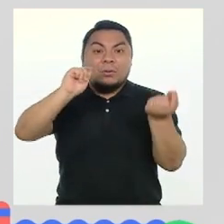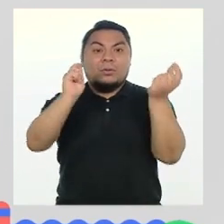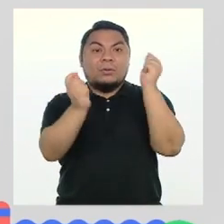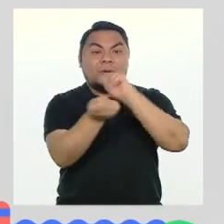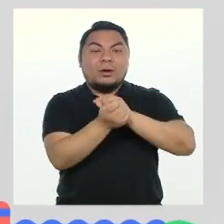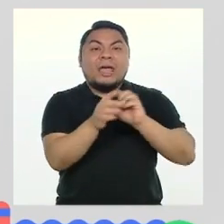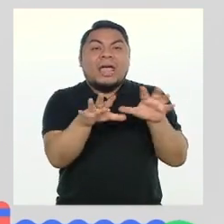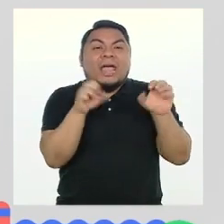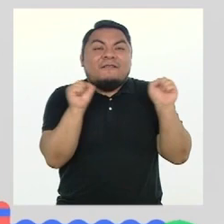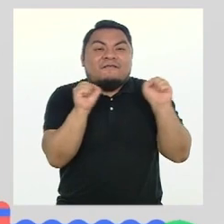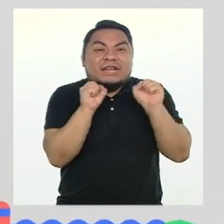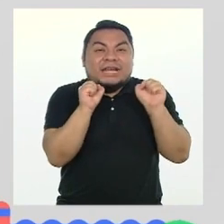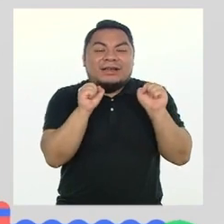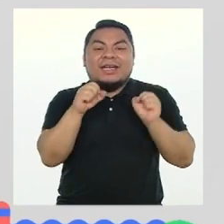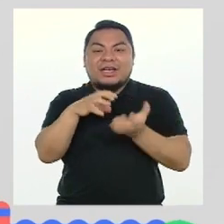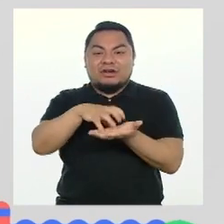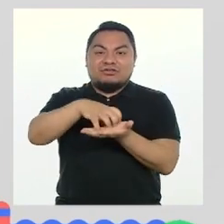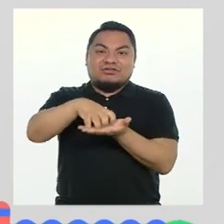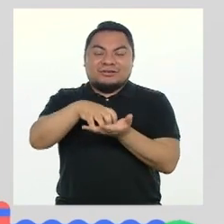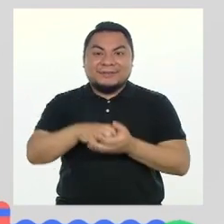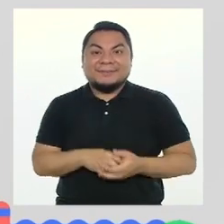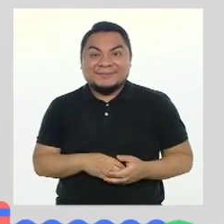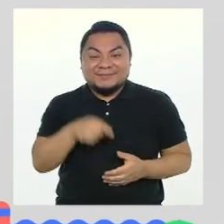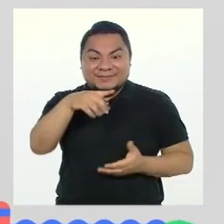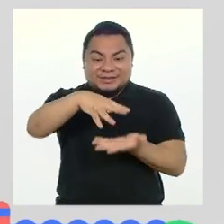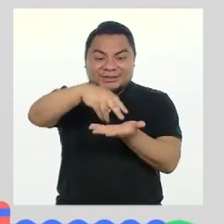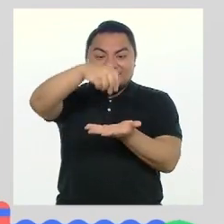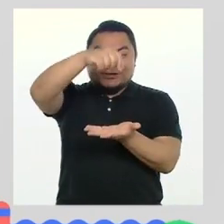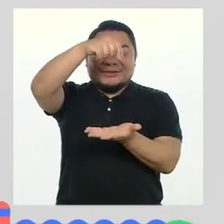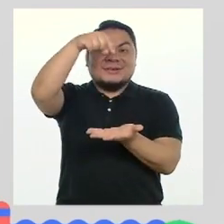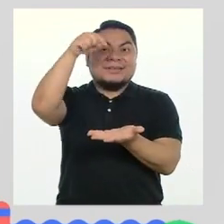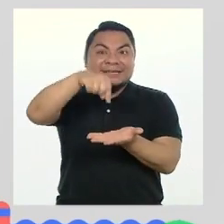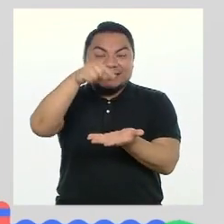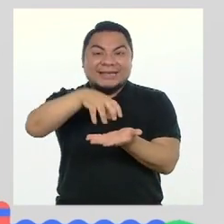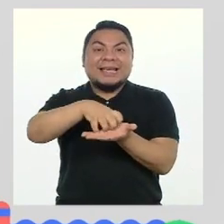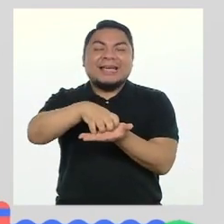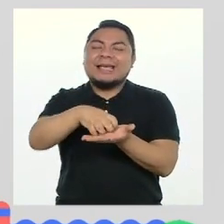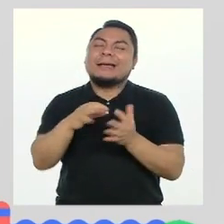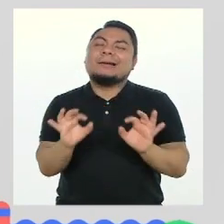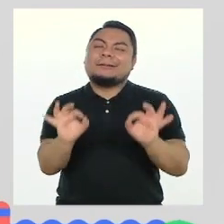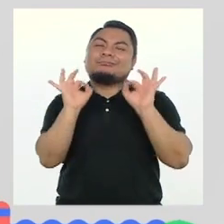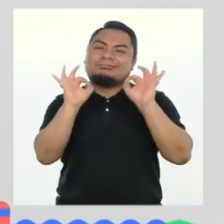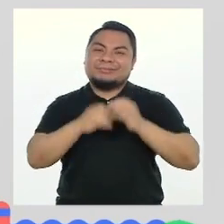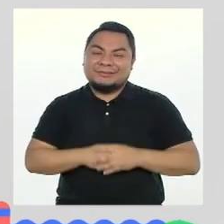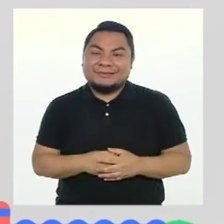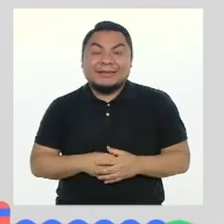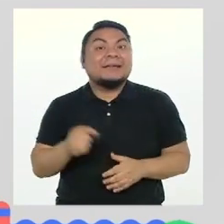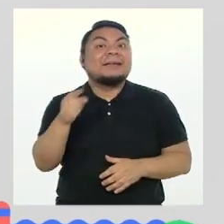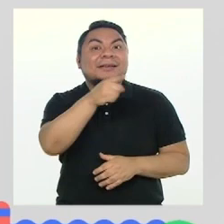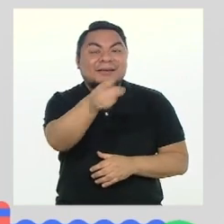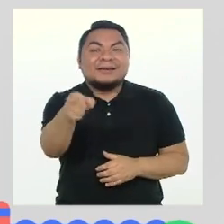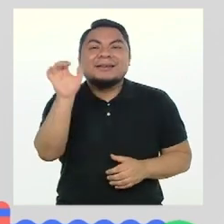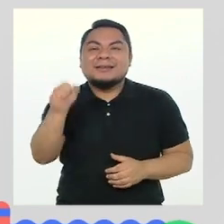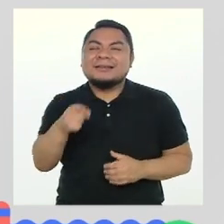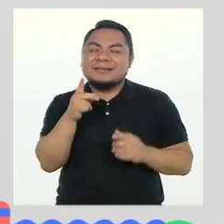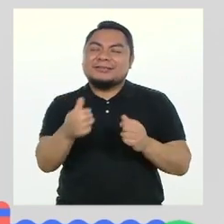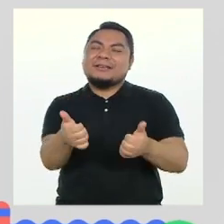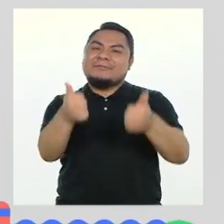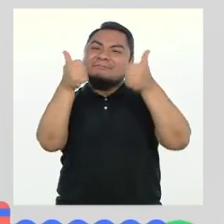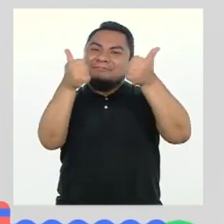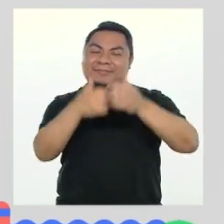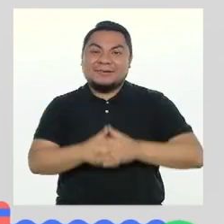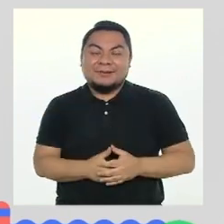frío. Lo que pasa con el polvo de la gelatina es extraordinario. Y ustedes son un